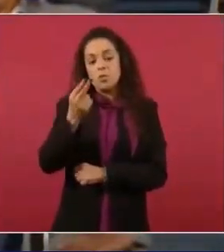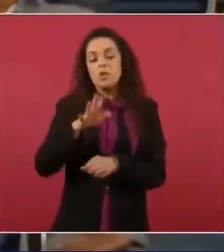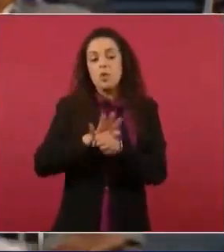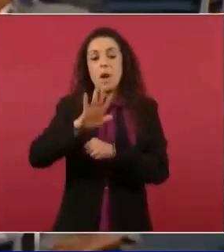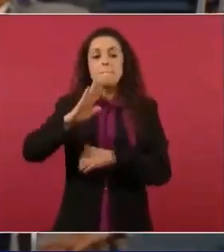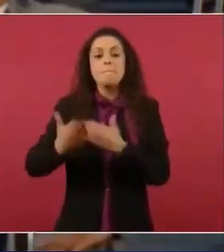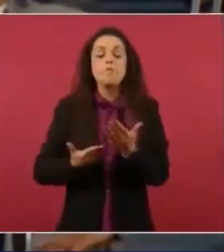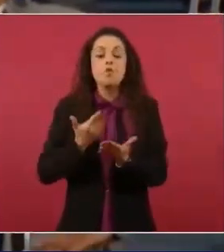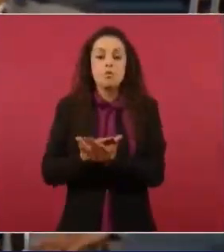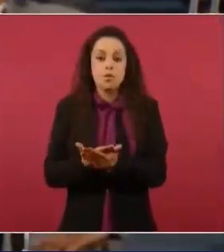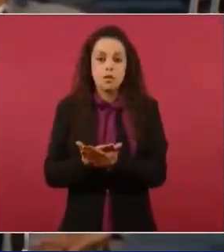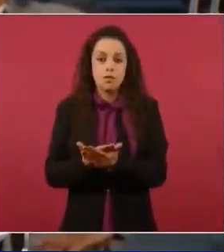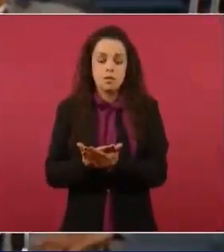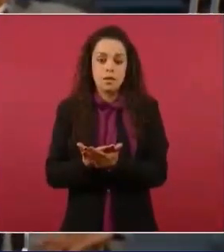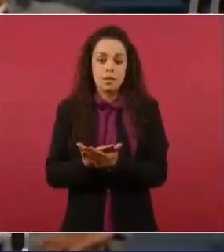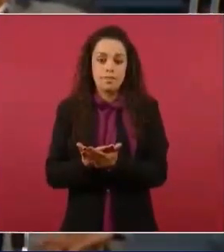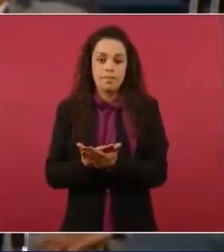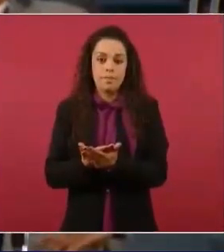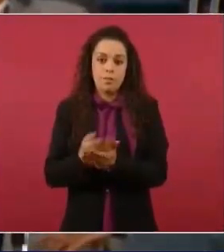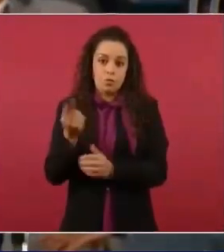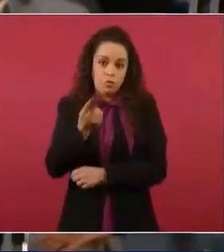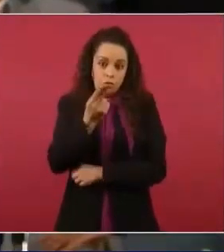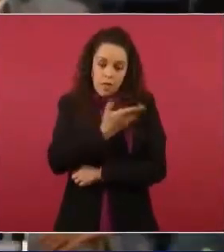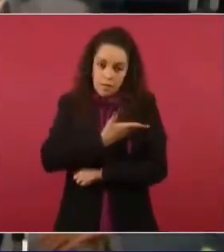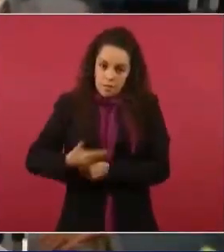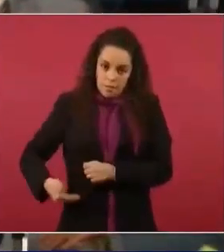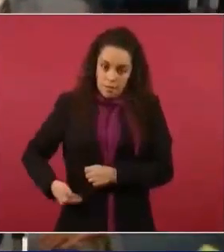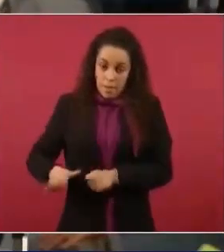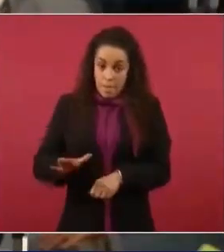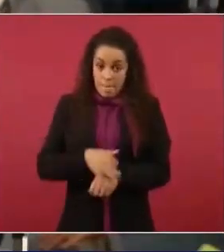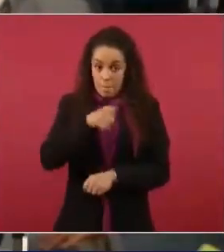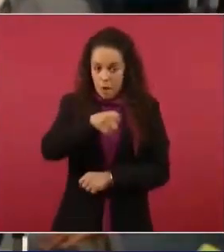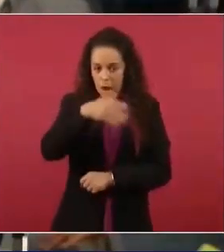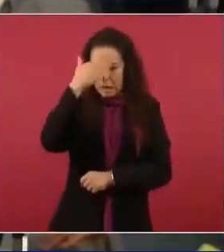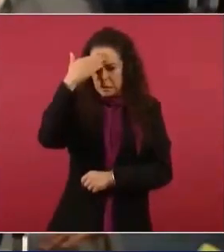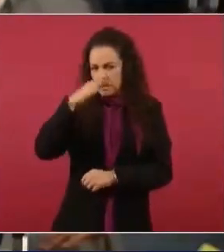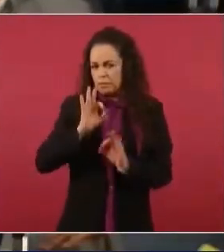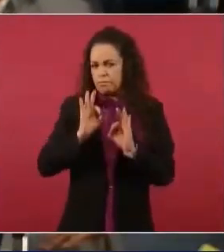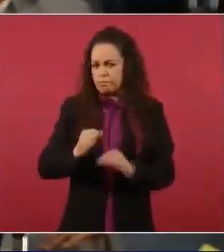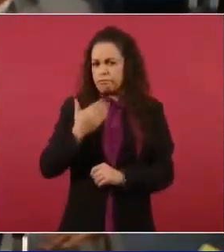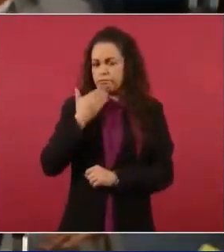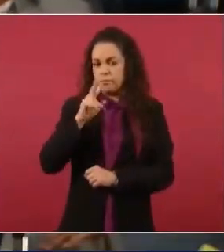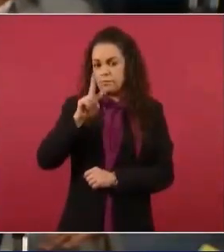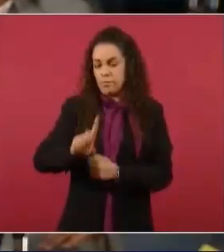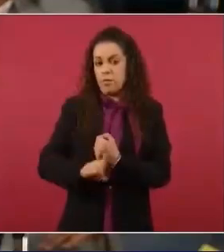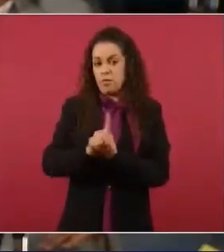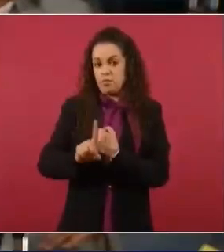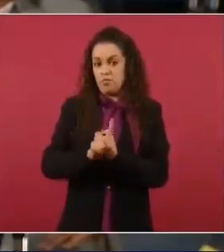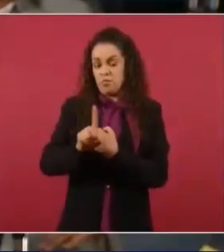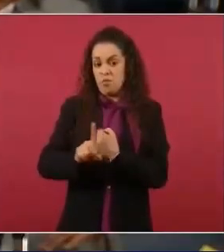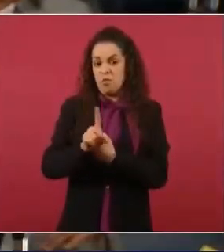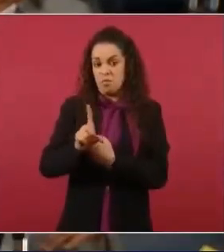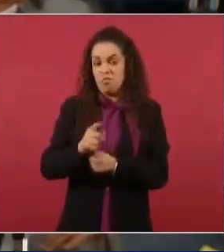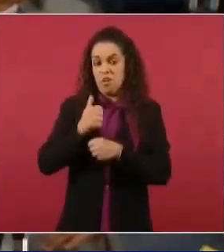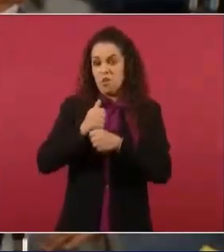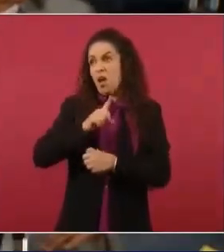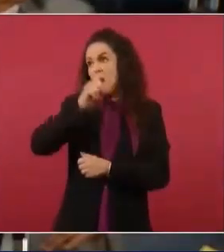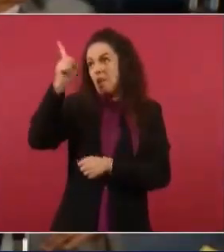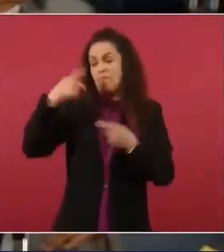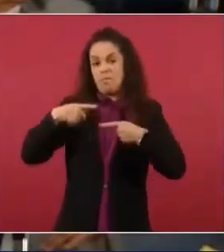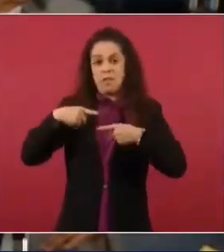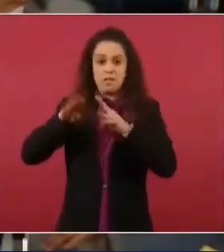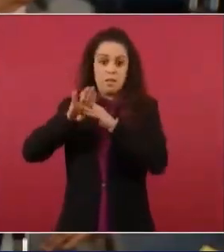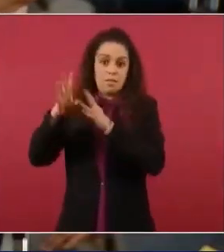propuesta, sí, y su posicionamiento, presidente, porque pues usted conoce muy bien la problemática de nuestros hermanos migrantes allá, y aquí